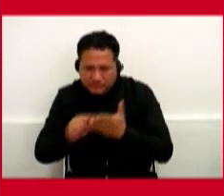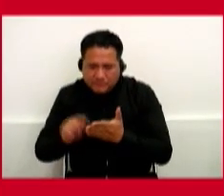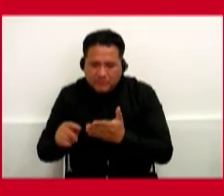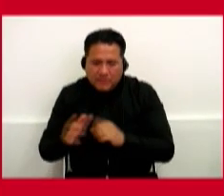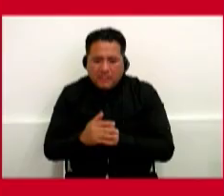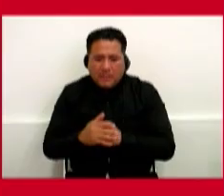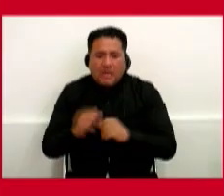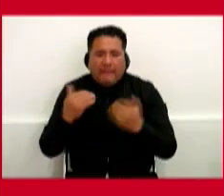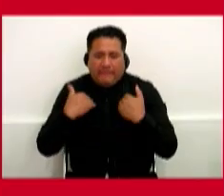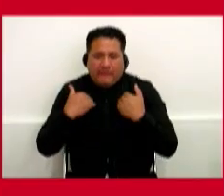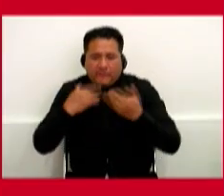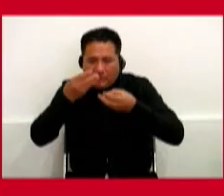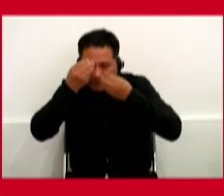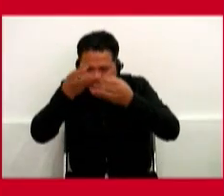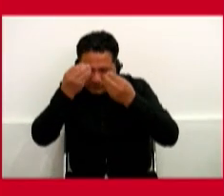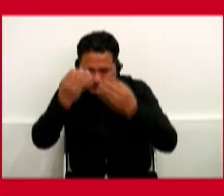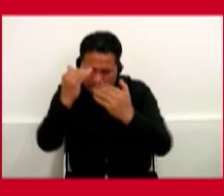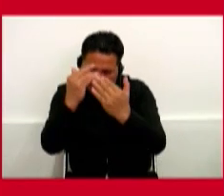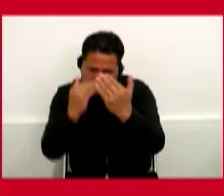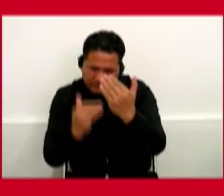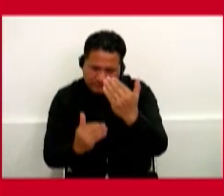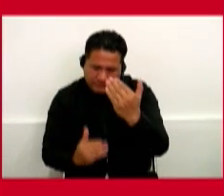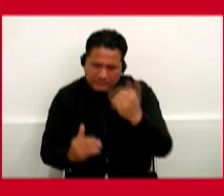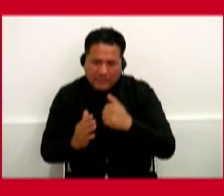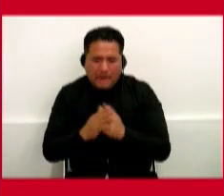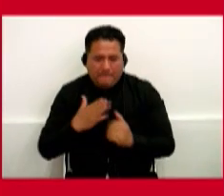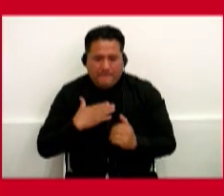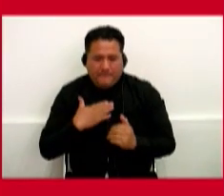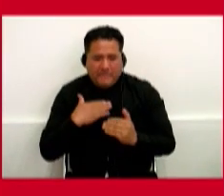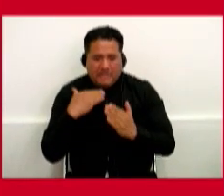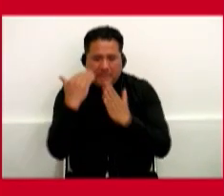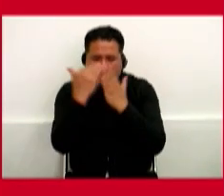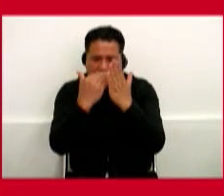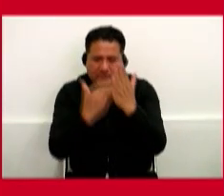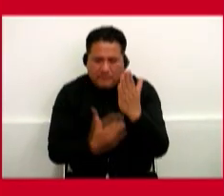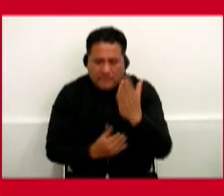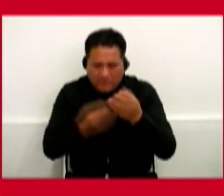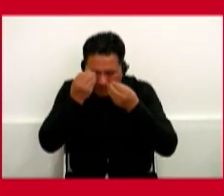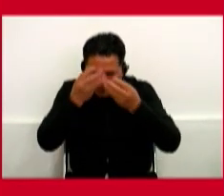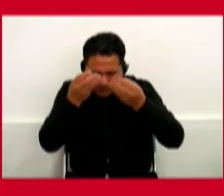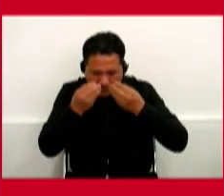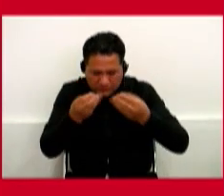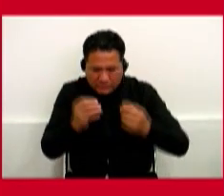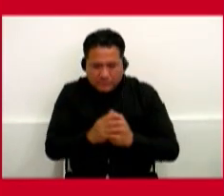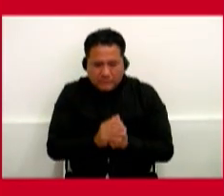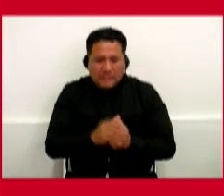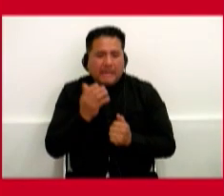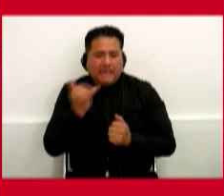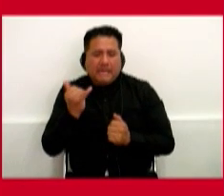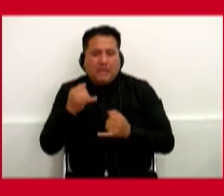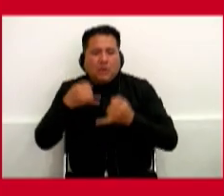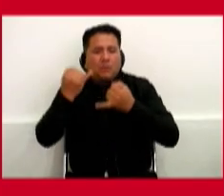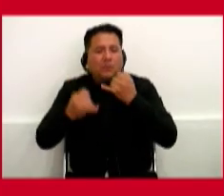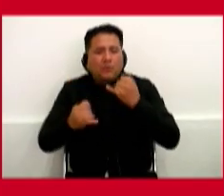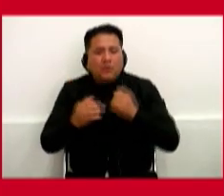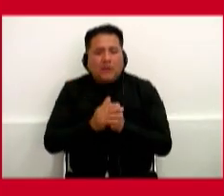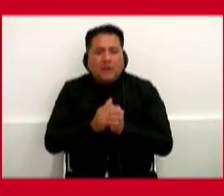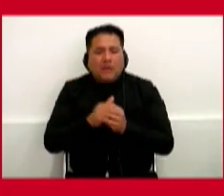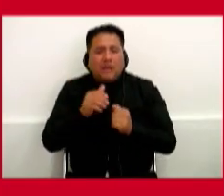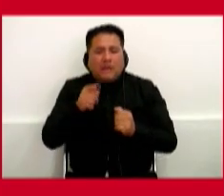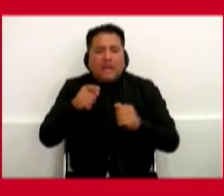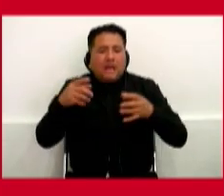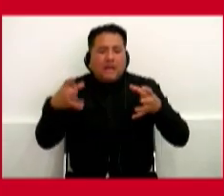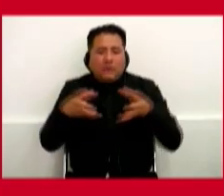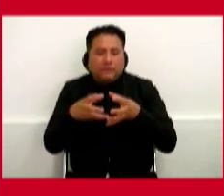cual estoy fundamentando mis parámetros, ¿no? Y por último, la auditoría no debe tener